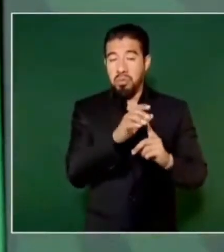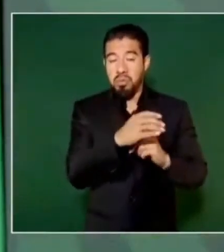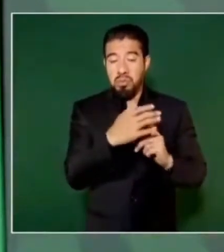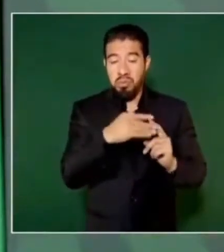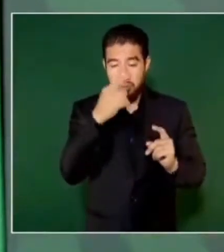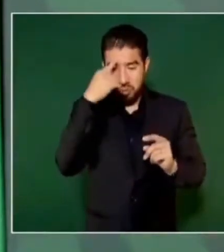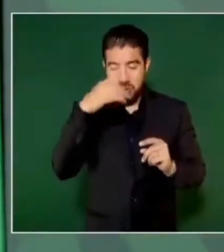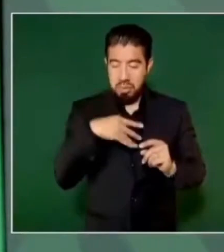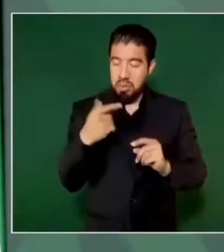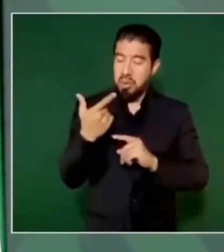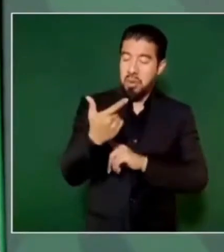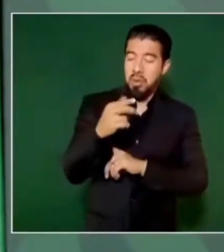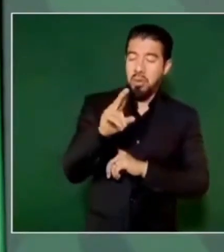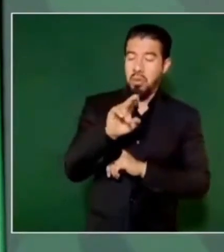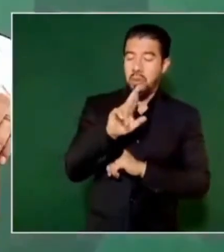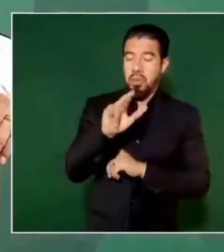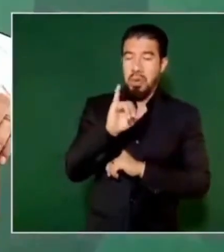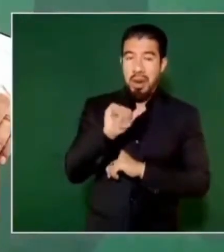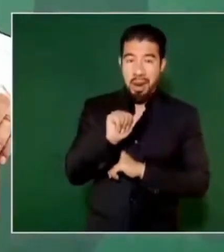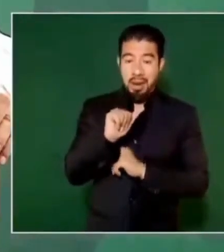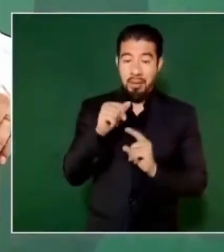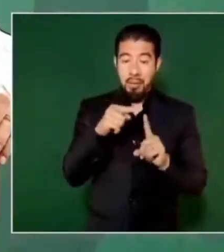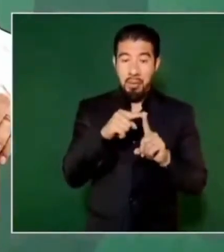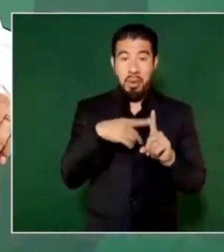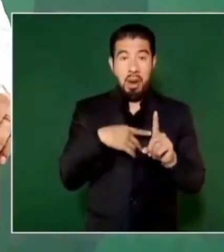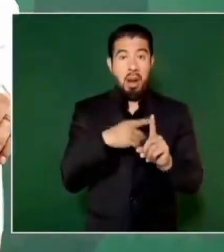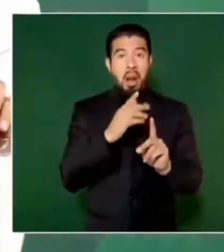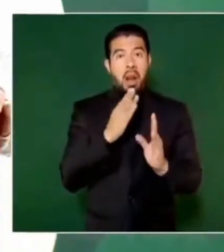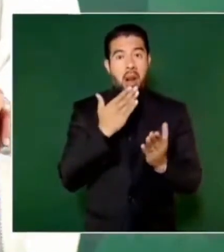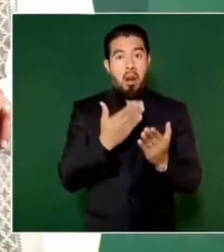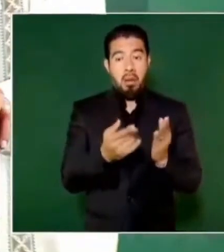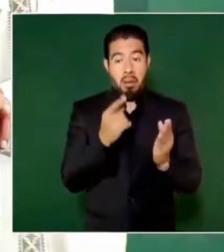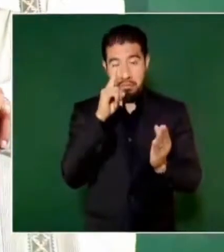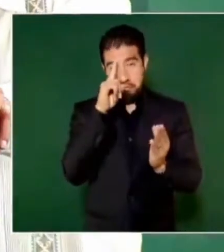Gurría, que por cierto tiene orígenes